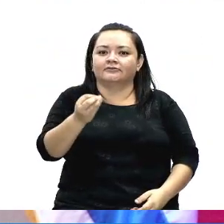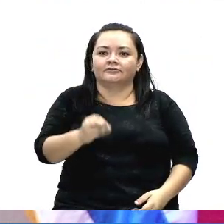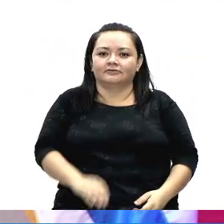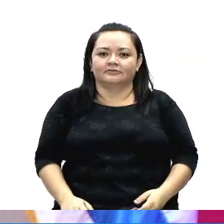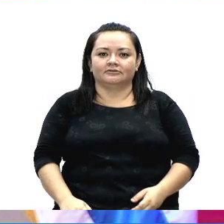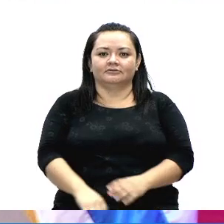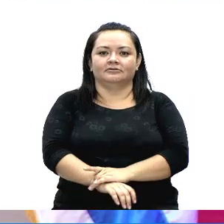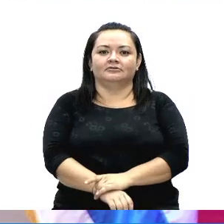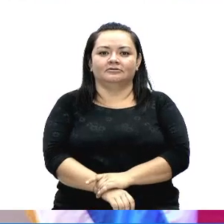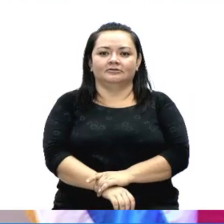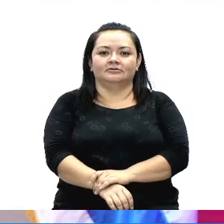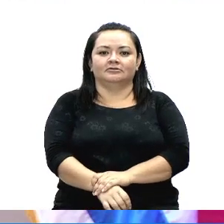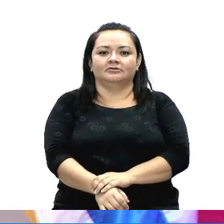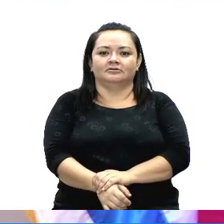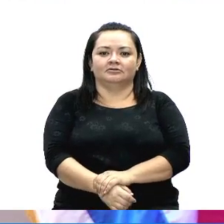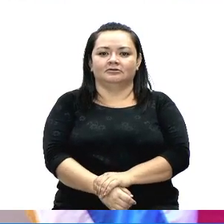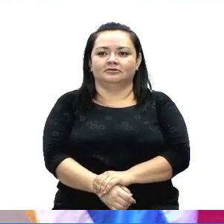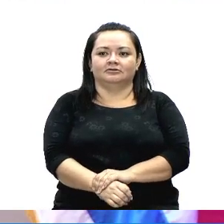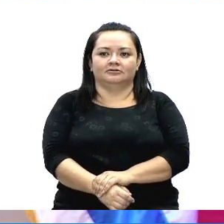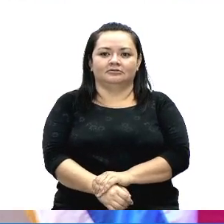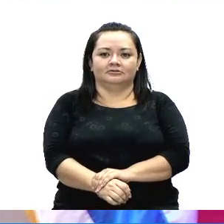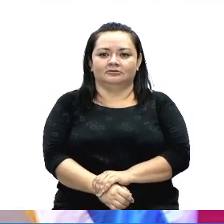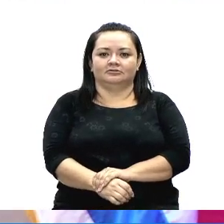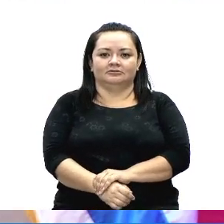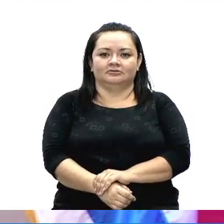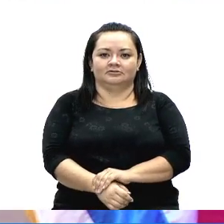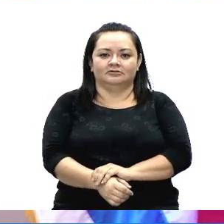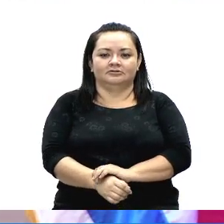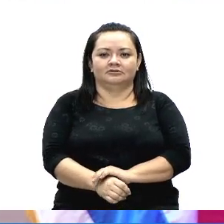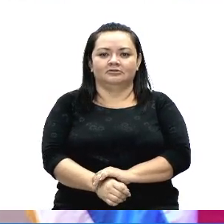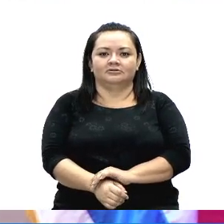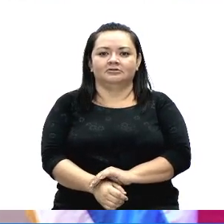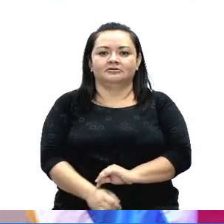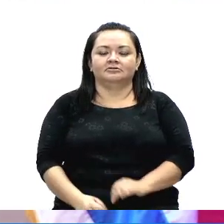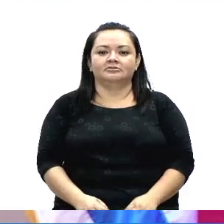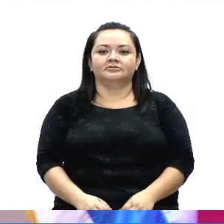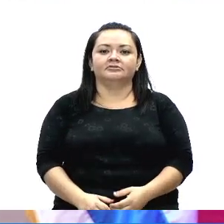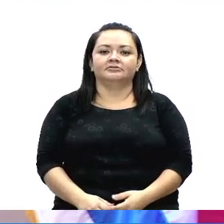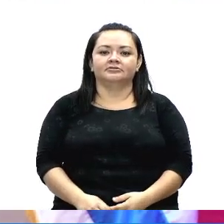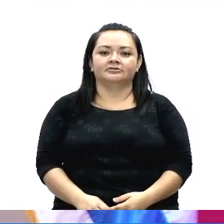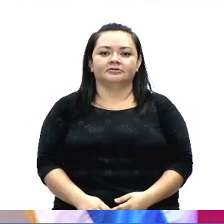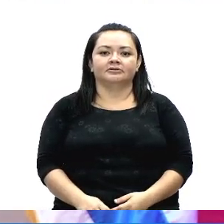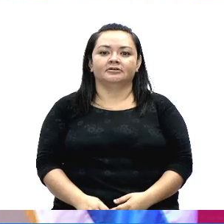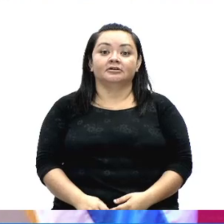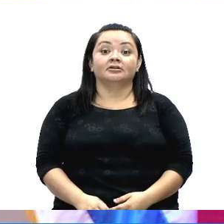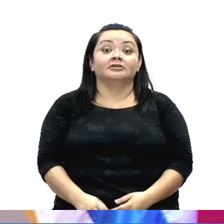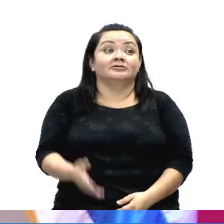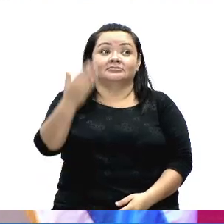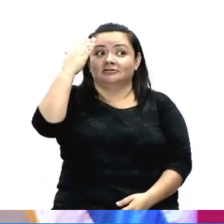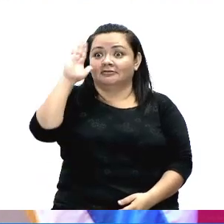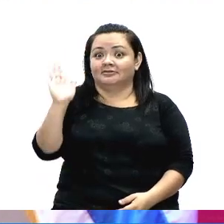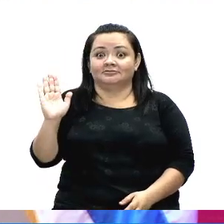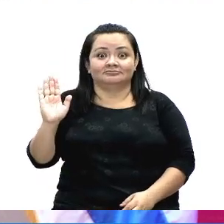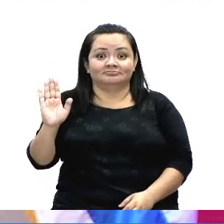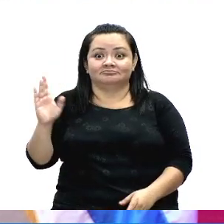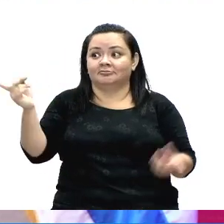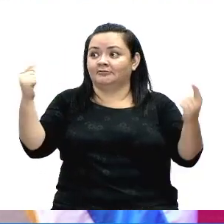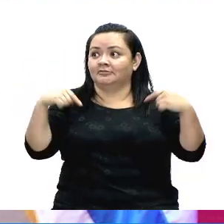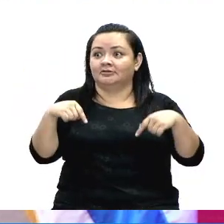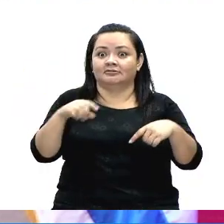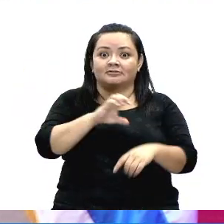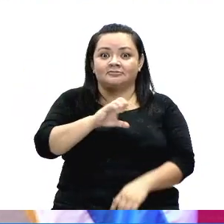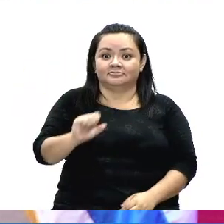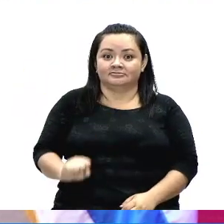hermanos por escoger más a saber cómo vinieron esos aquí al